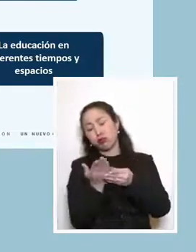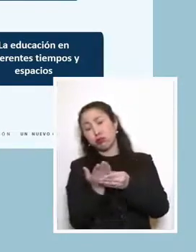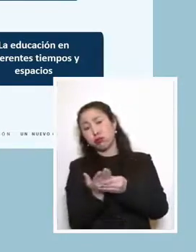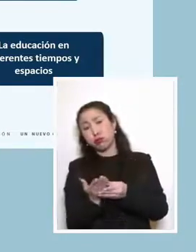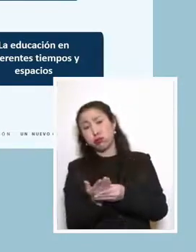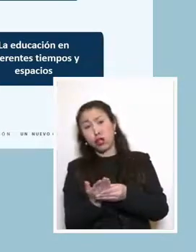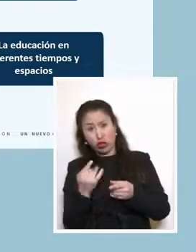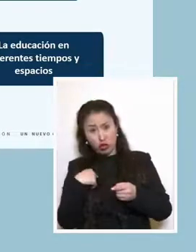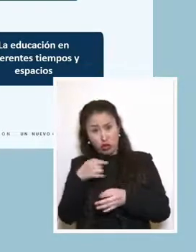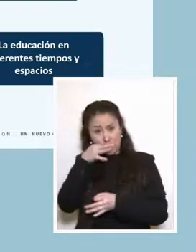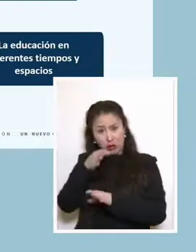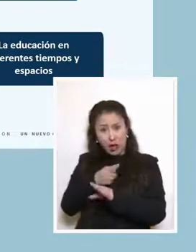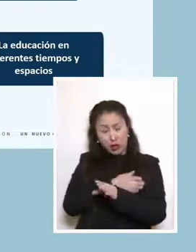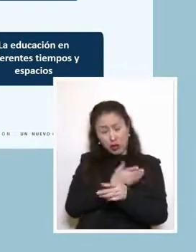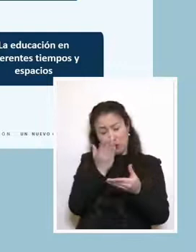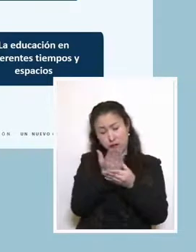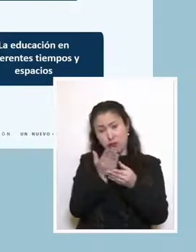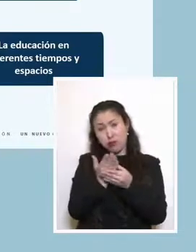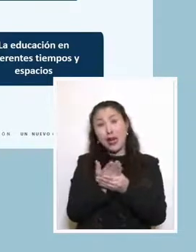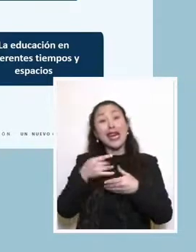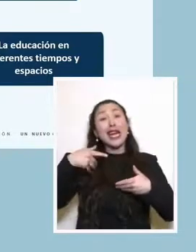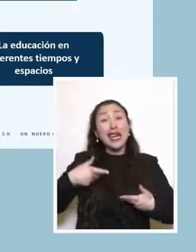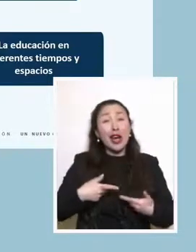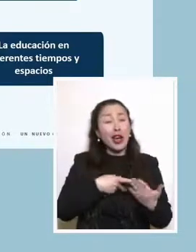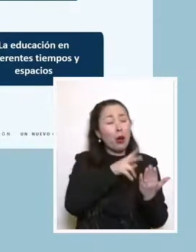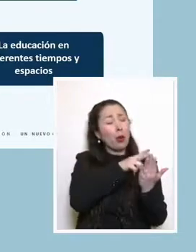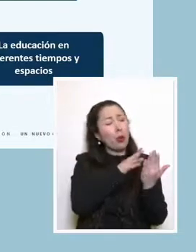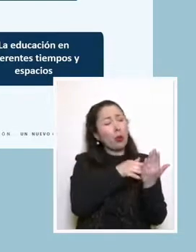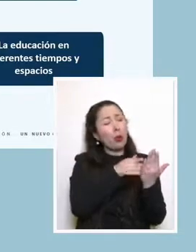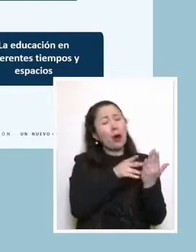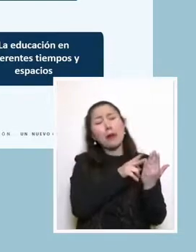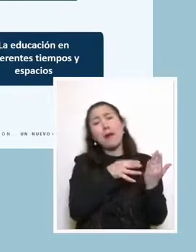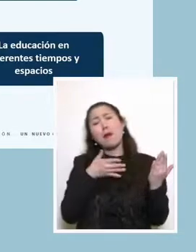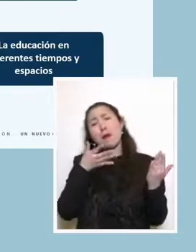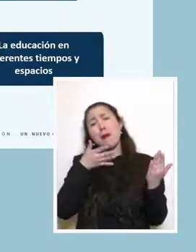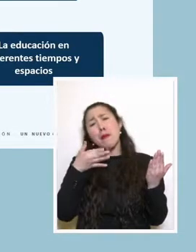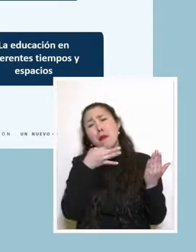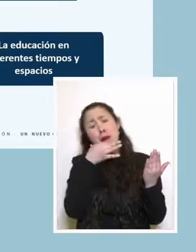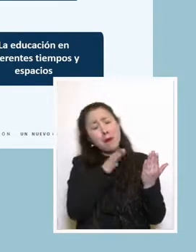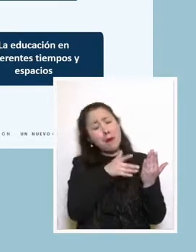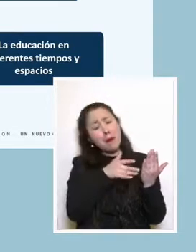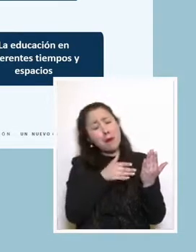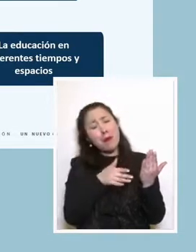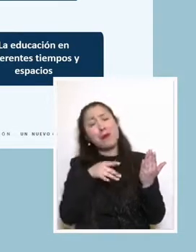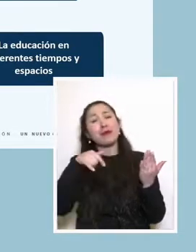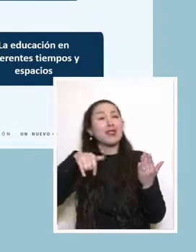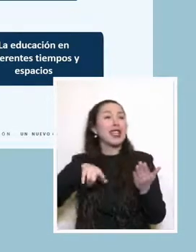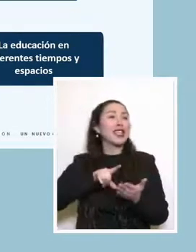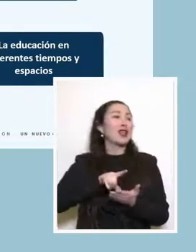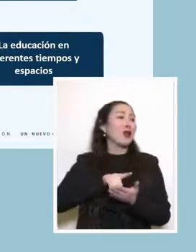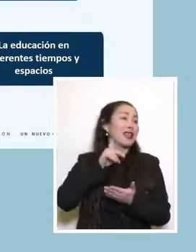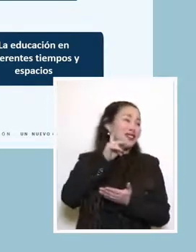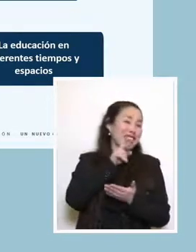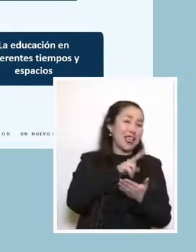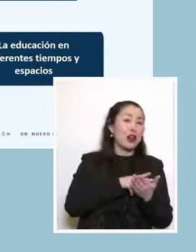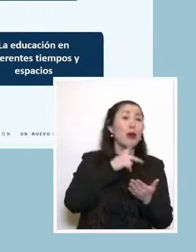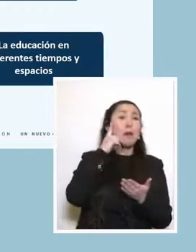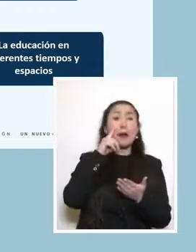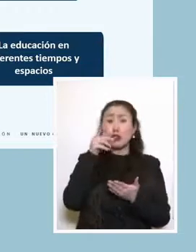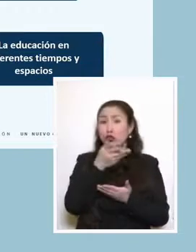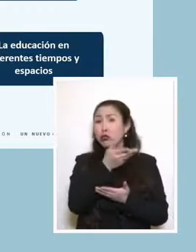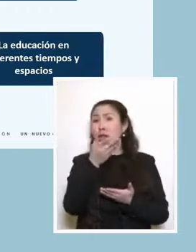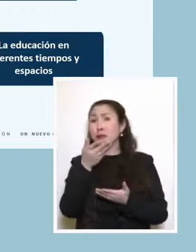elementos que seguramente no pueden leer desde la sala, pero les recomiendo